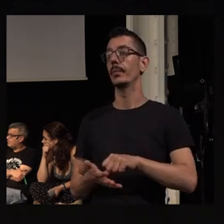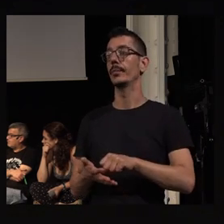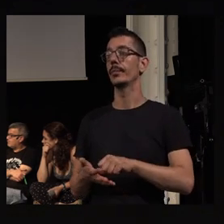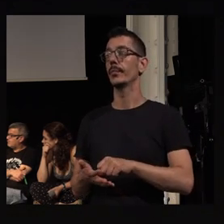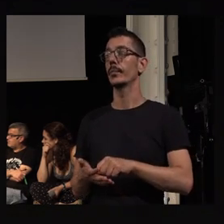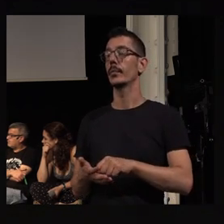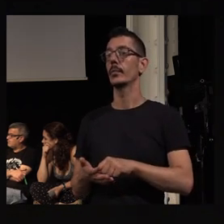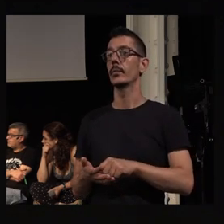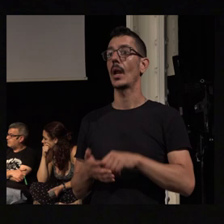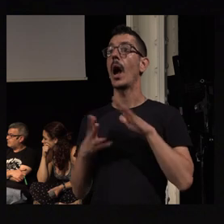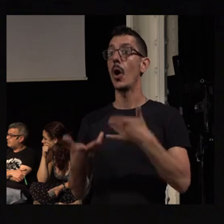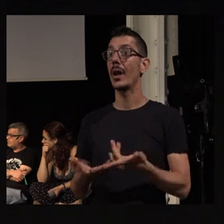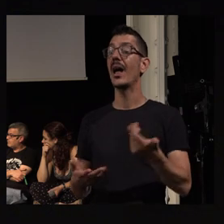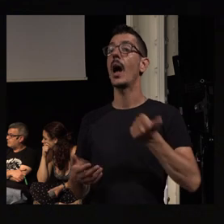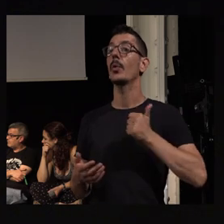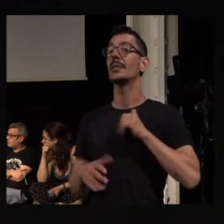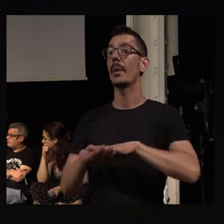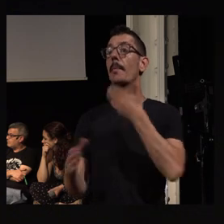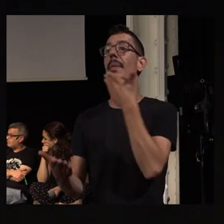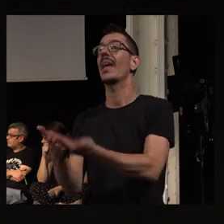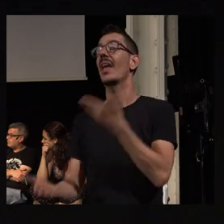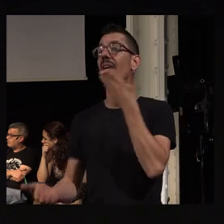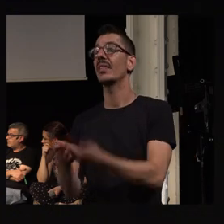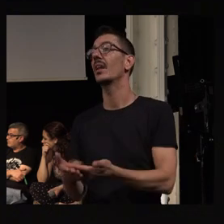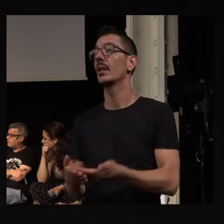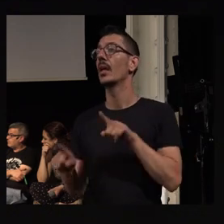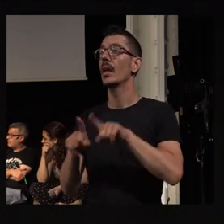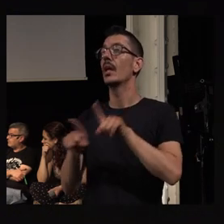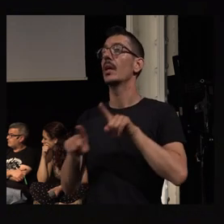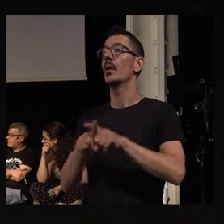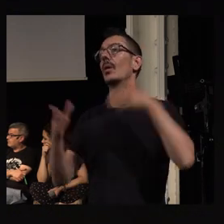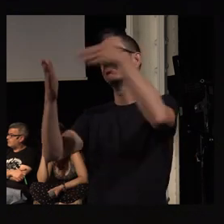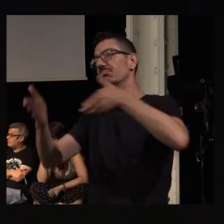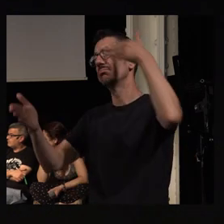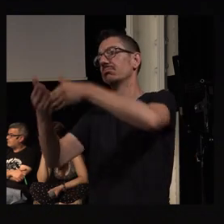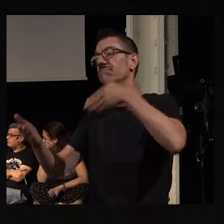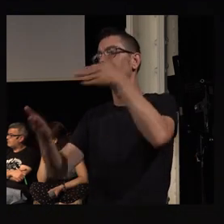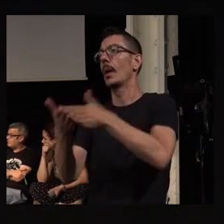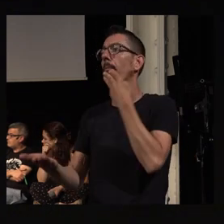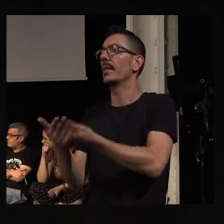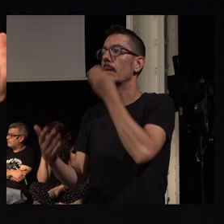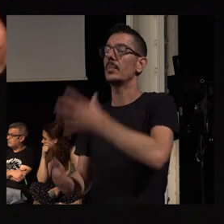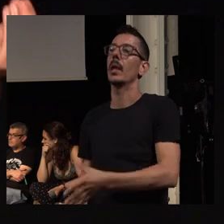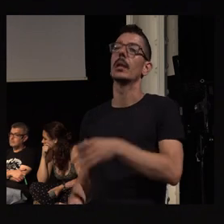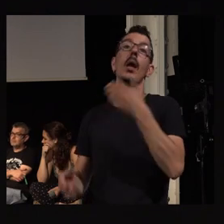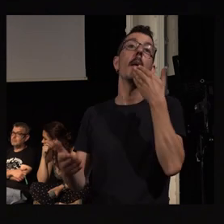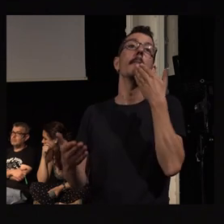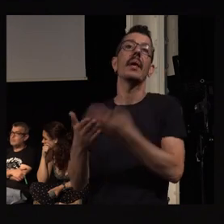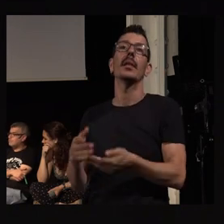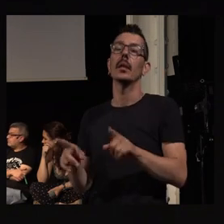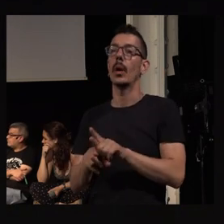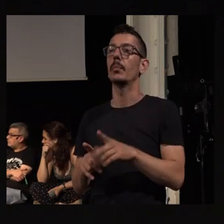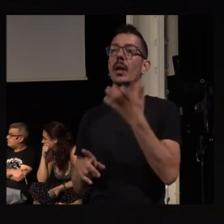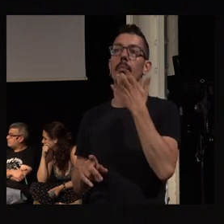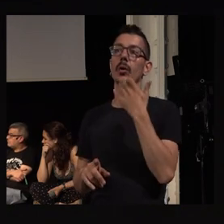hacer es pedir. Pedir, darles la chapa. Es decir, pero pedir bien. O sea, no pedir... bueno,